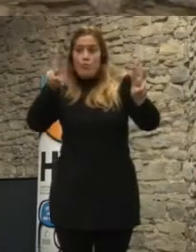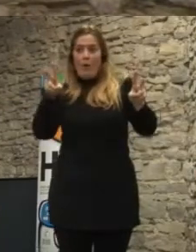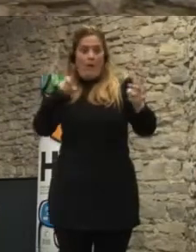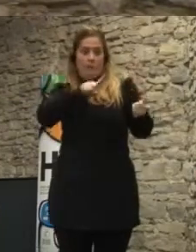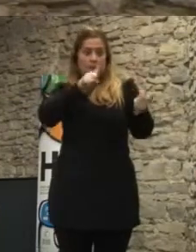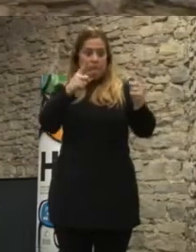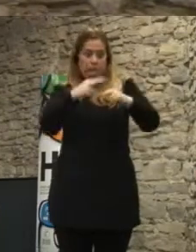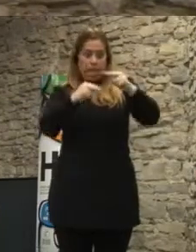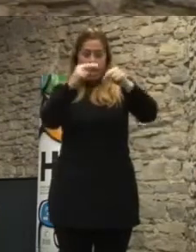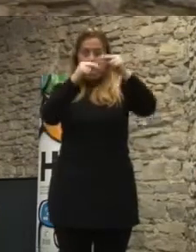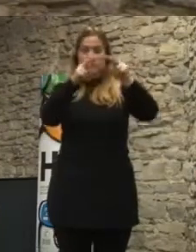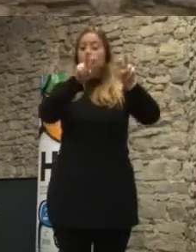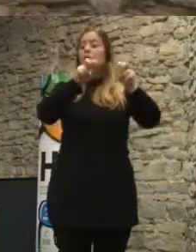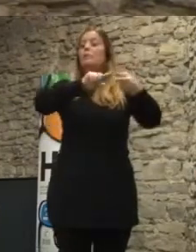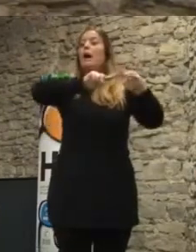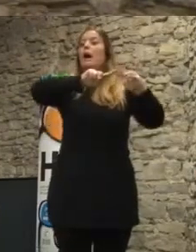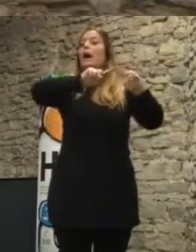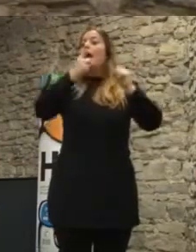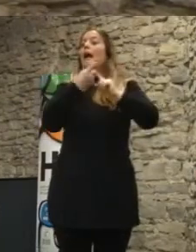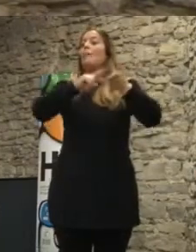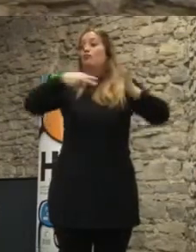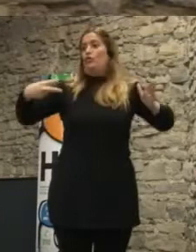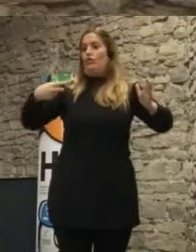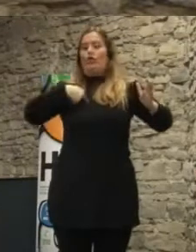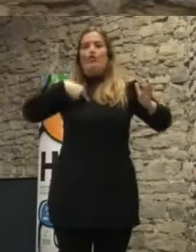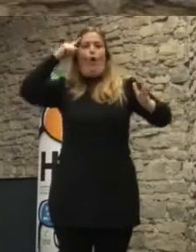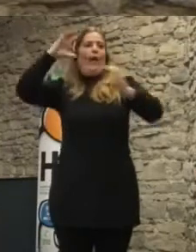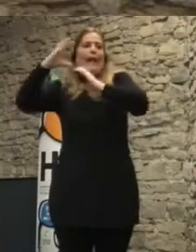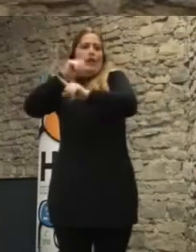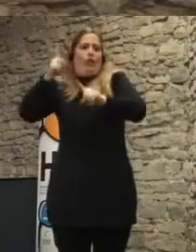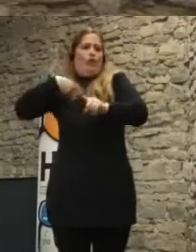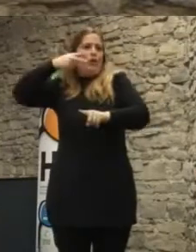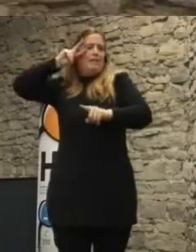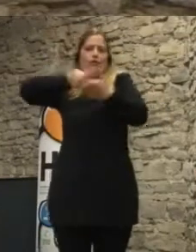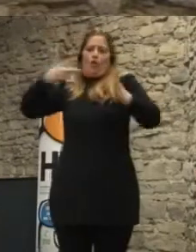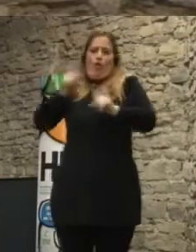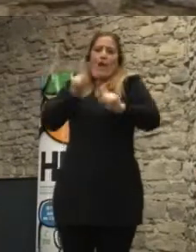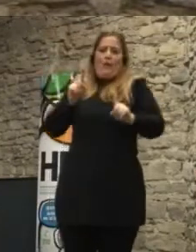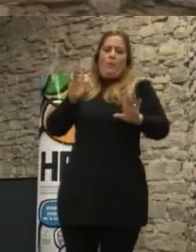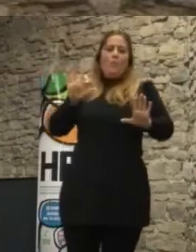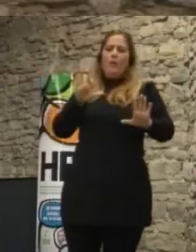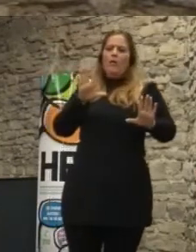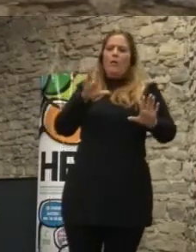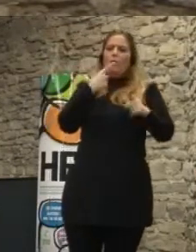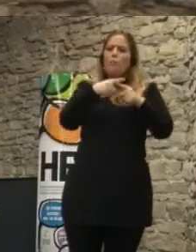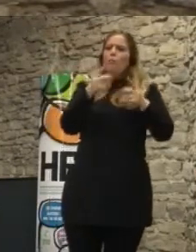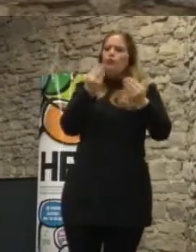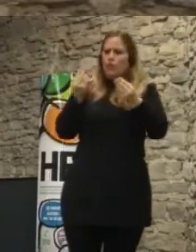Claro, sobre el cambio tecnológico, yo no soy ingeniero, no soy experto en tecnología y tampoco… Pero hay muchas cosas que no…